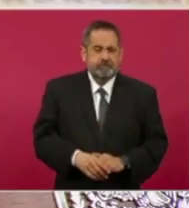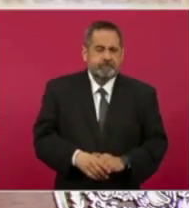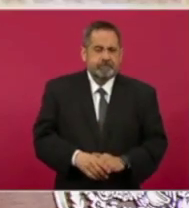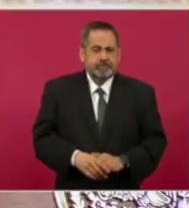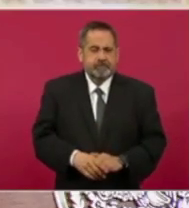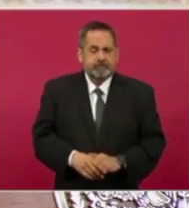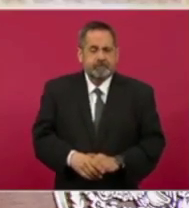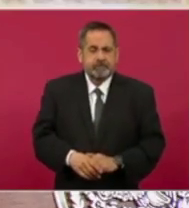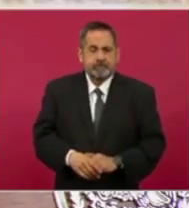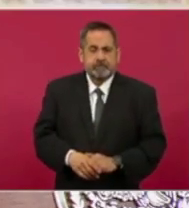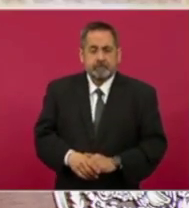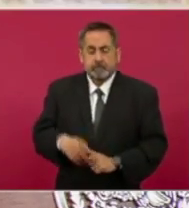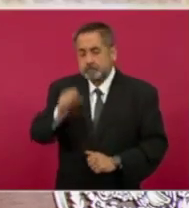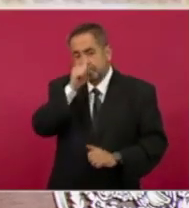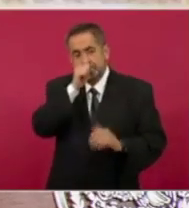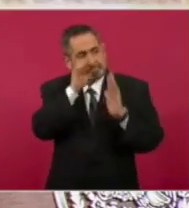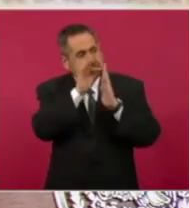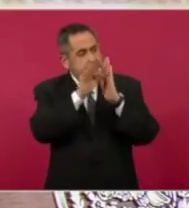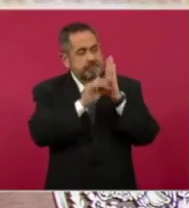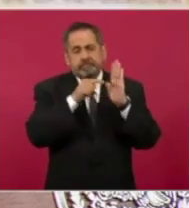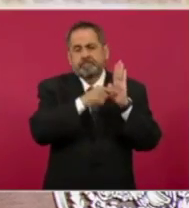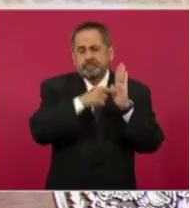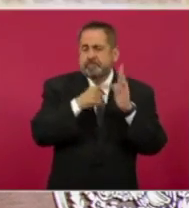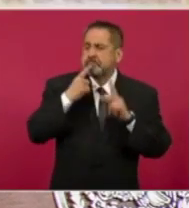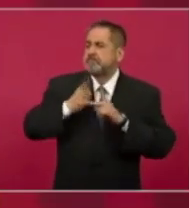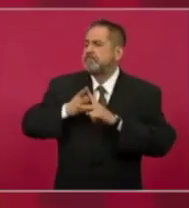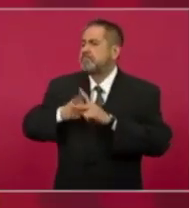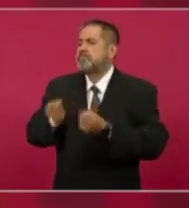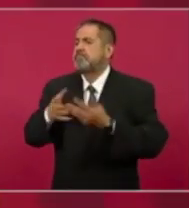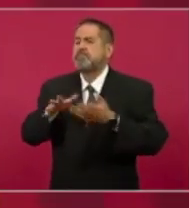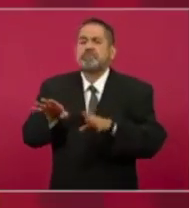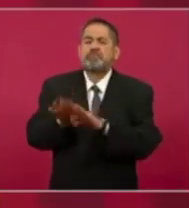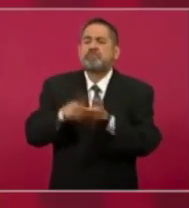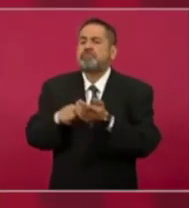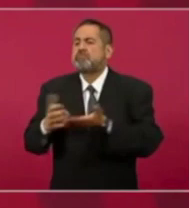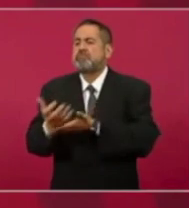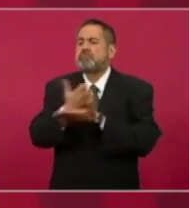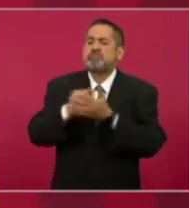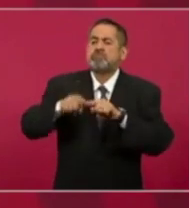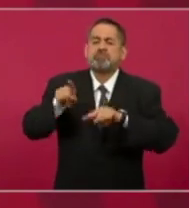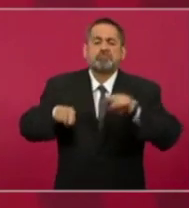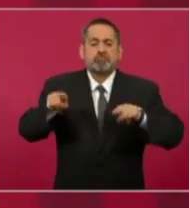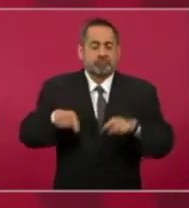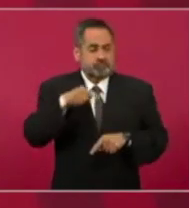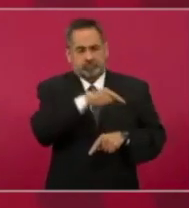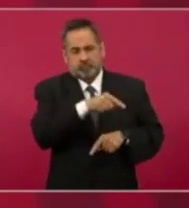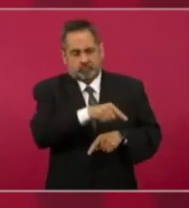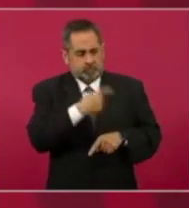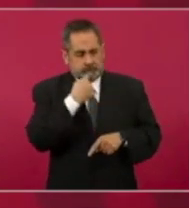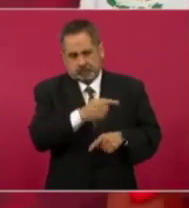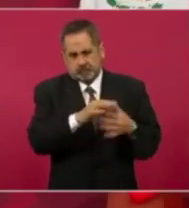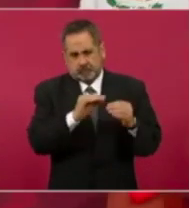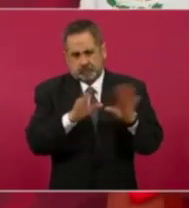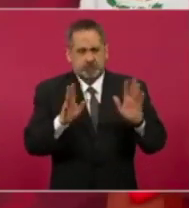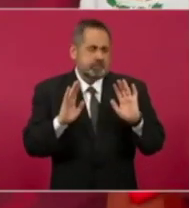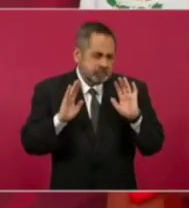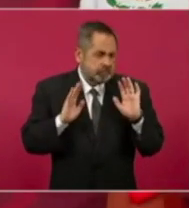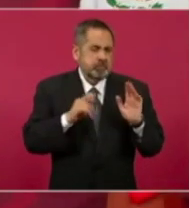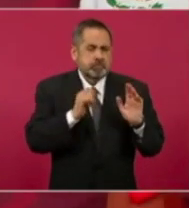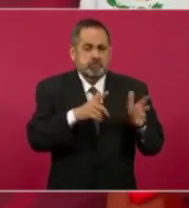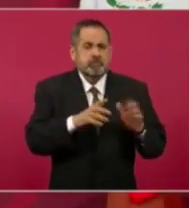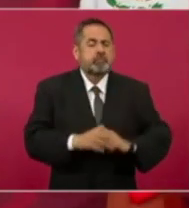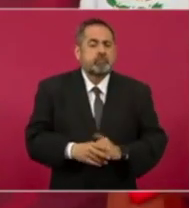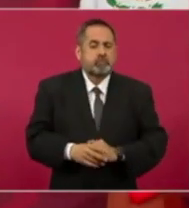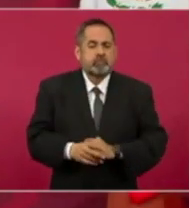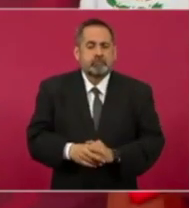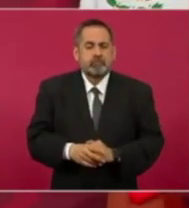de valores, que ahí pues se mide cómo están las ganancias. Es un sector, pero yo